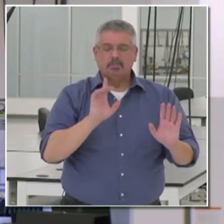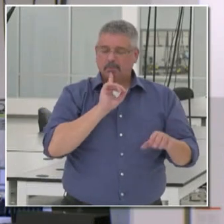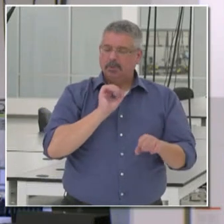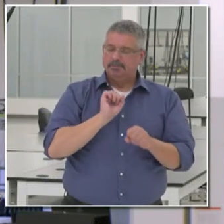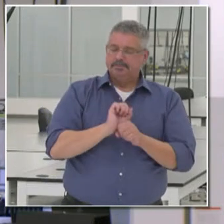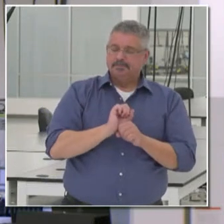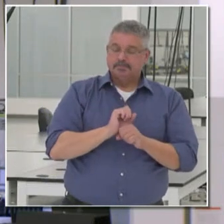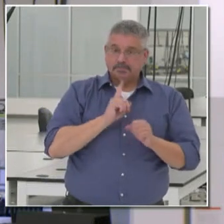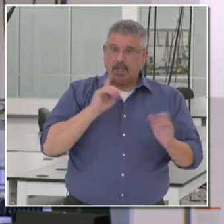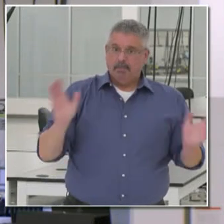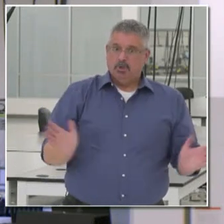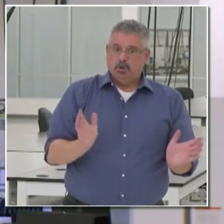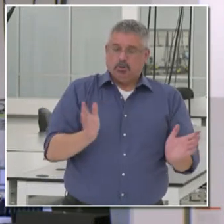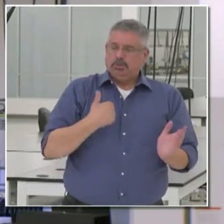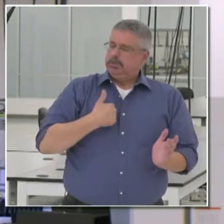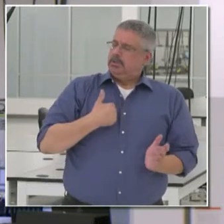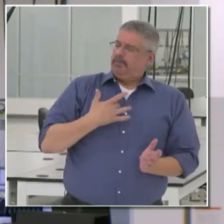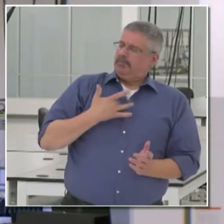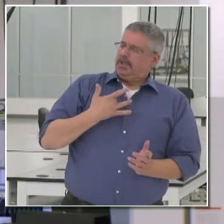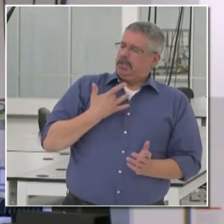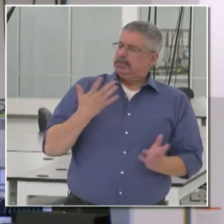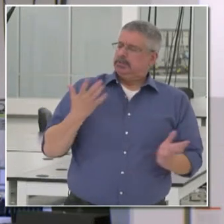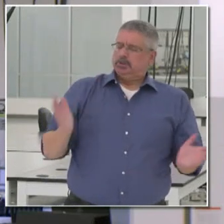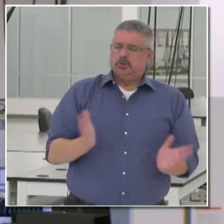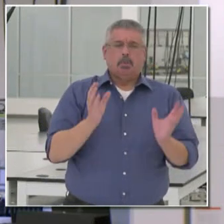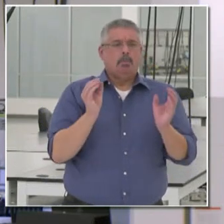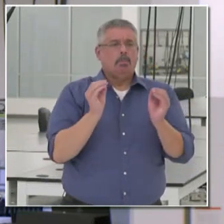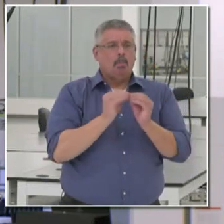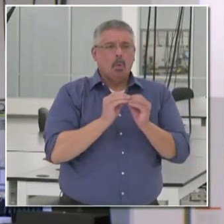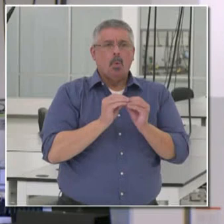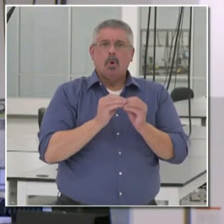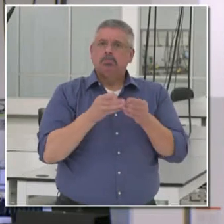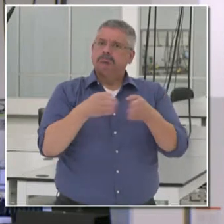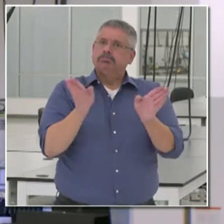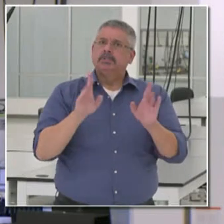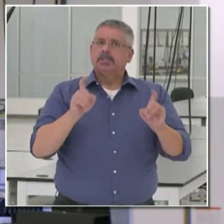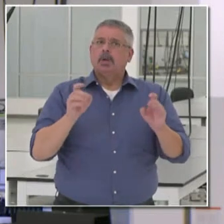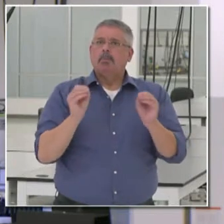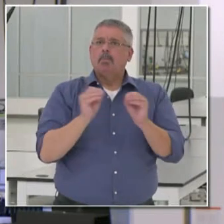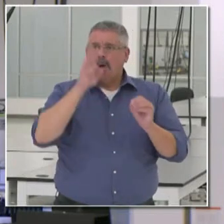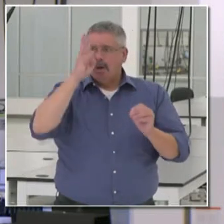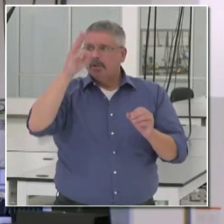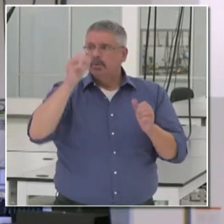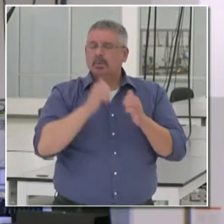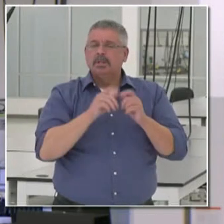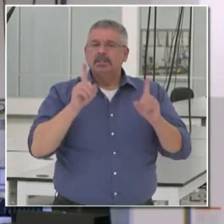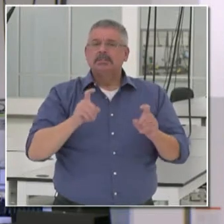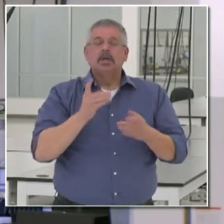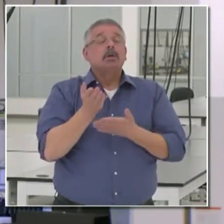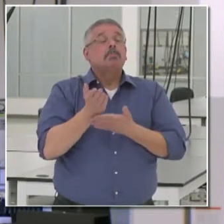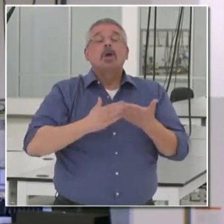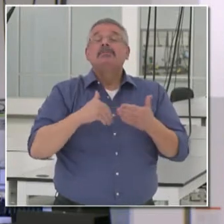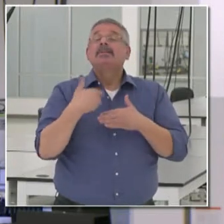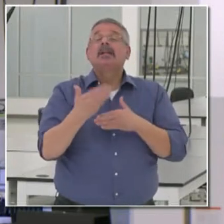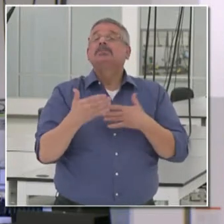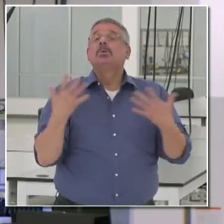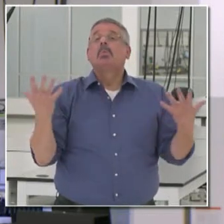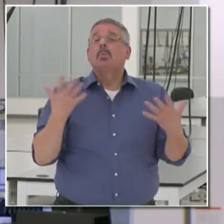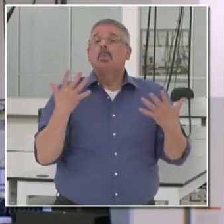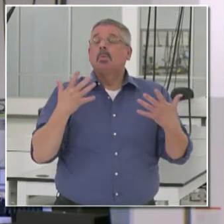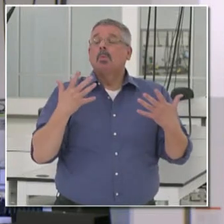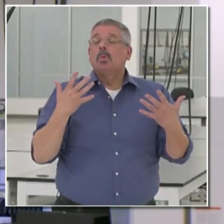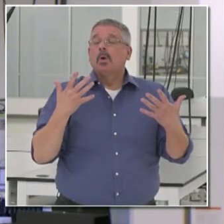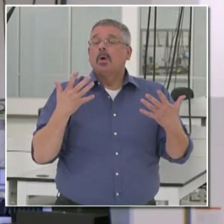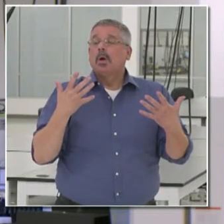más veloz no yo estoy alentado por esto y deberíamos sentirnos alentados porque hay más pruebas diagnósticas y más innovación somos partes